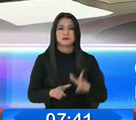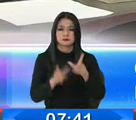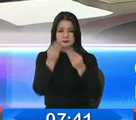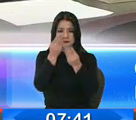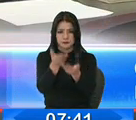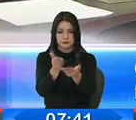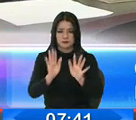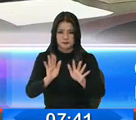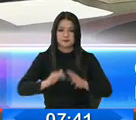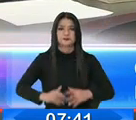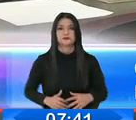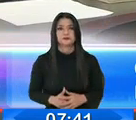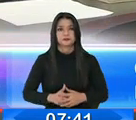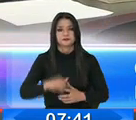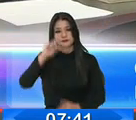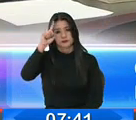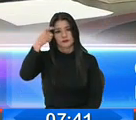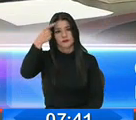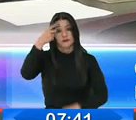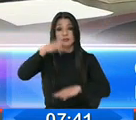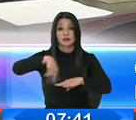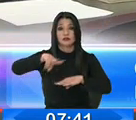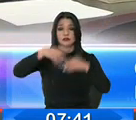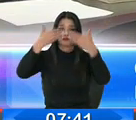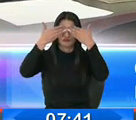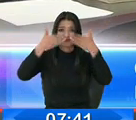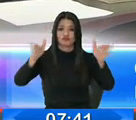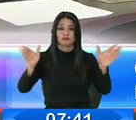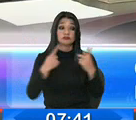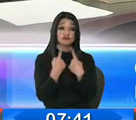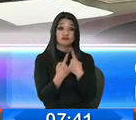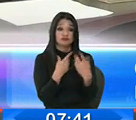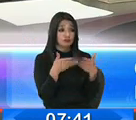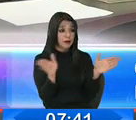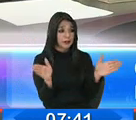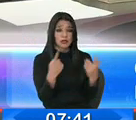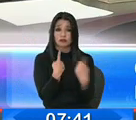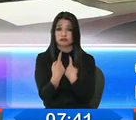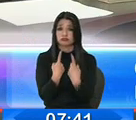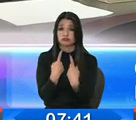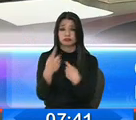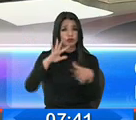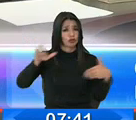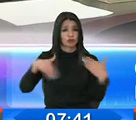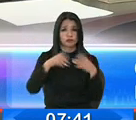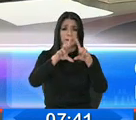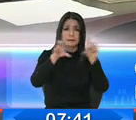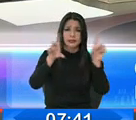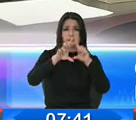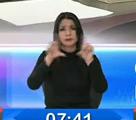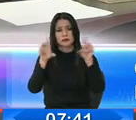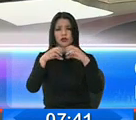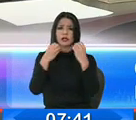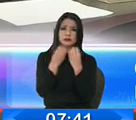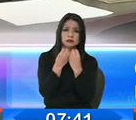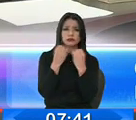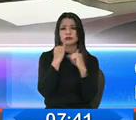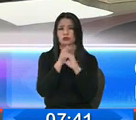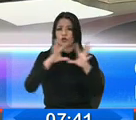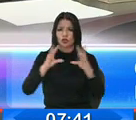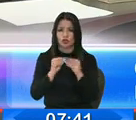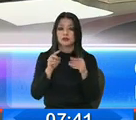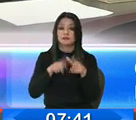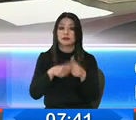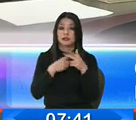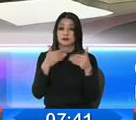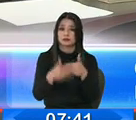que el gobierno nacional está abierto a mantener estos diálogos con todos los sectores que correspondan y trabajar en esta hoja de ruta. Como